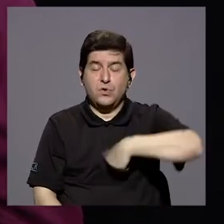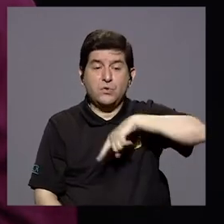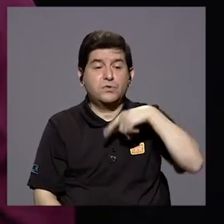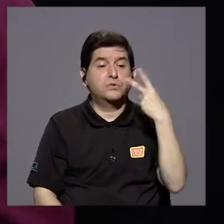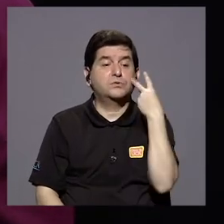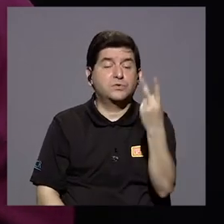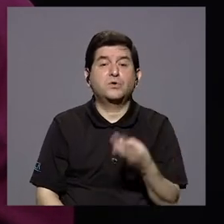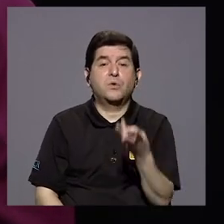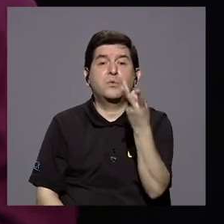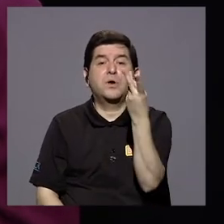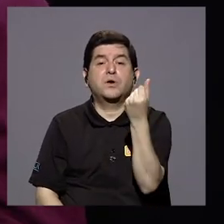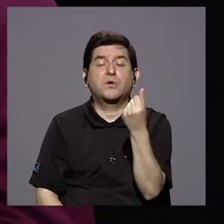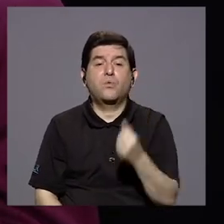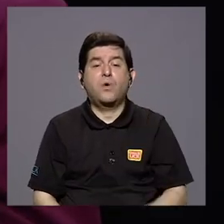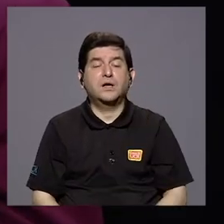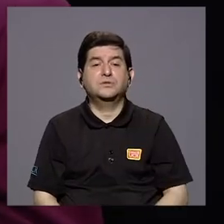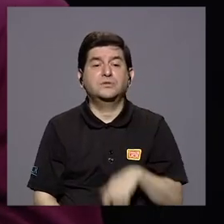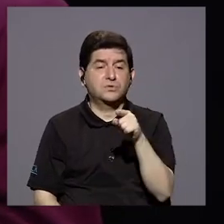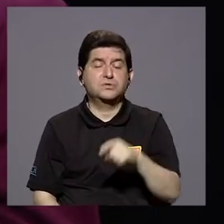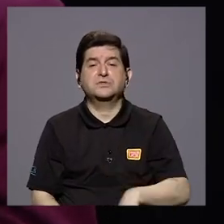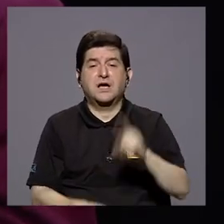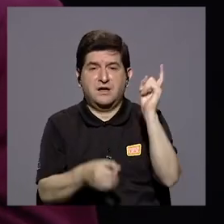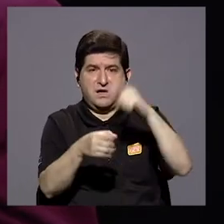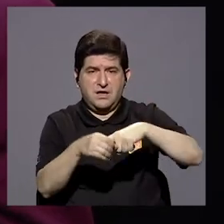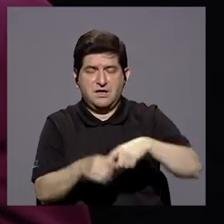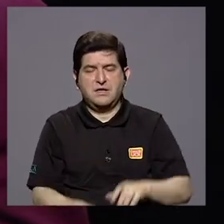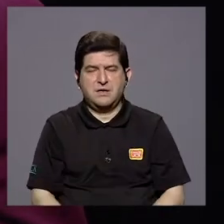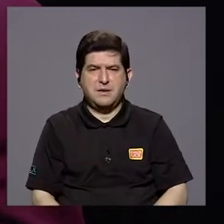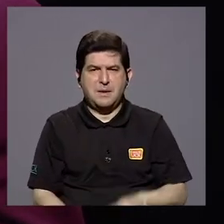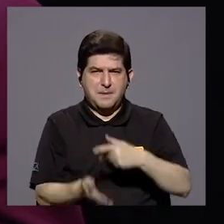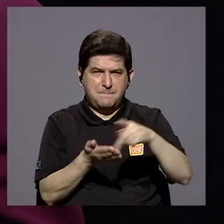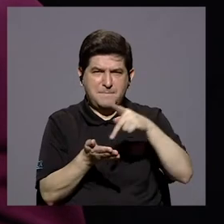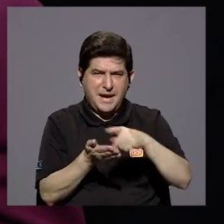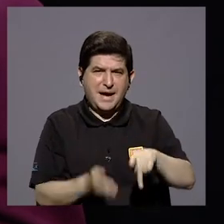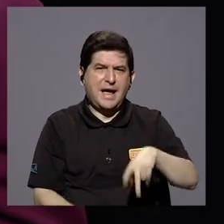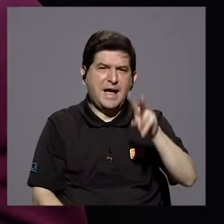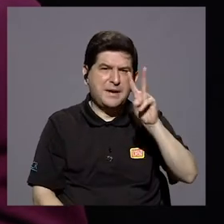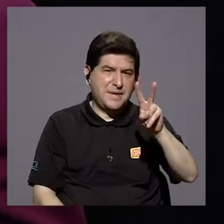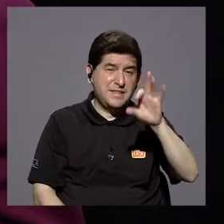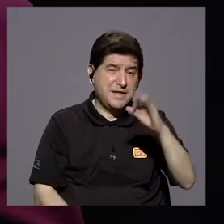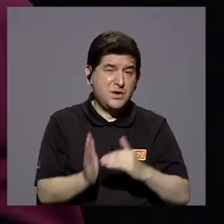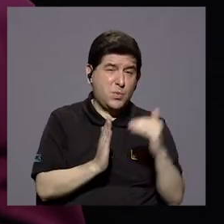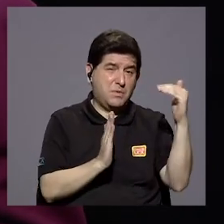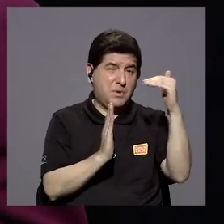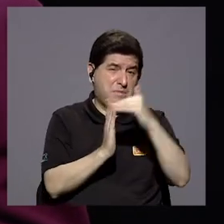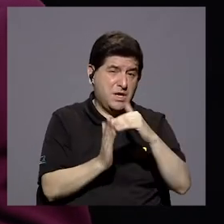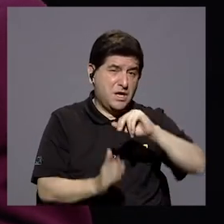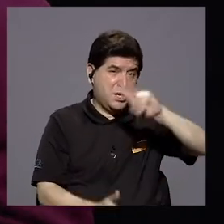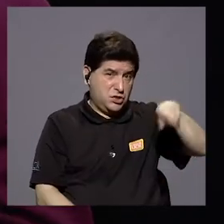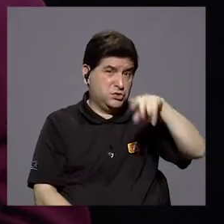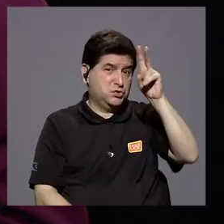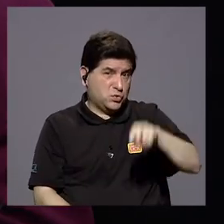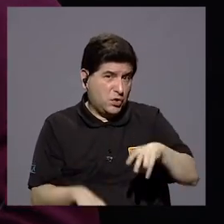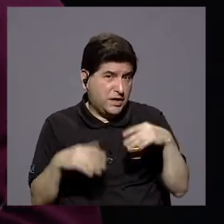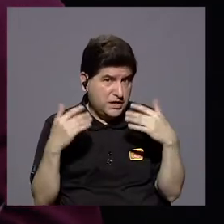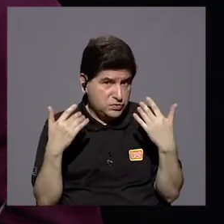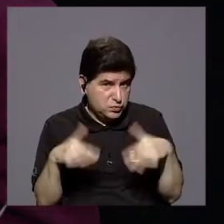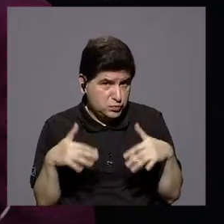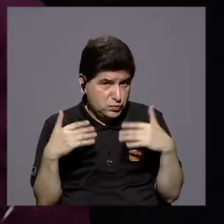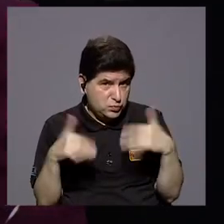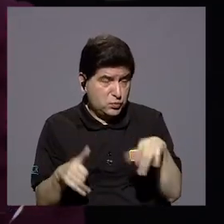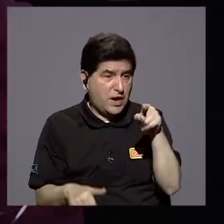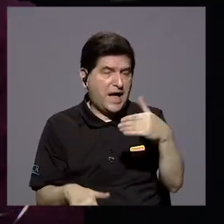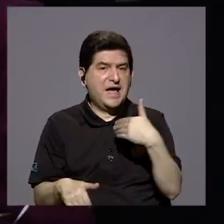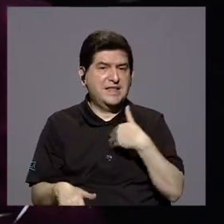a ver cuántos inscriben, porque habían 10 candidatos, pero pagar 29 millones de colones, ¿y ahí